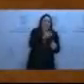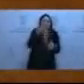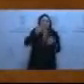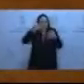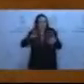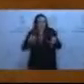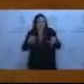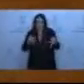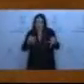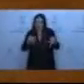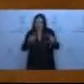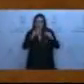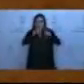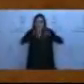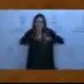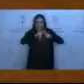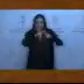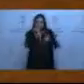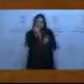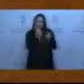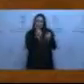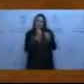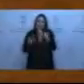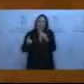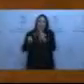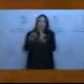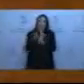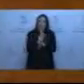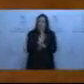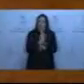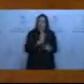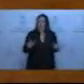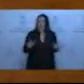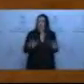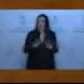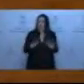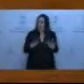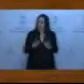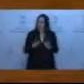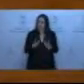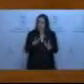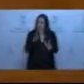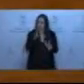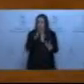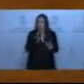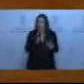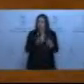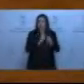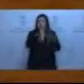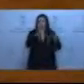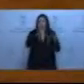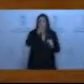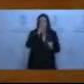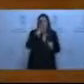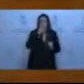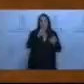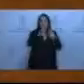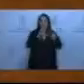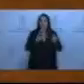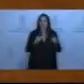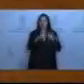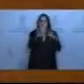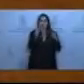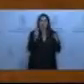el análisis económico-financiero pues es también grave, ¿no? Es decir, al final, en el ejercicio de 2013, las empresas públicas tienen una situación